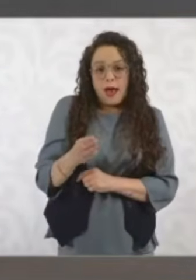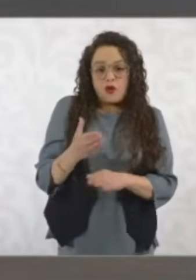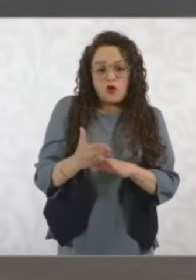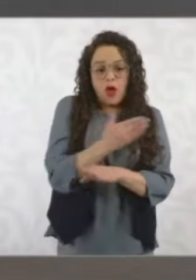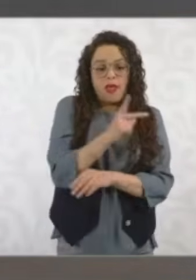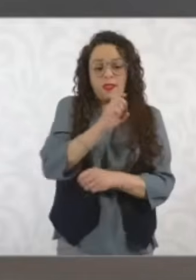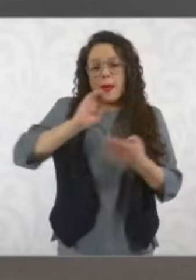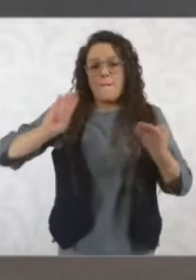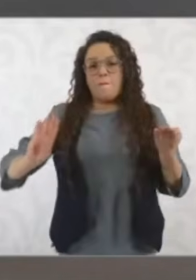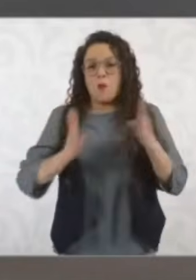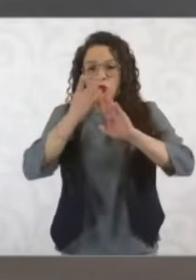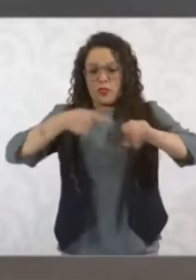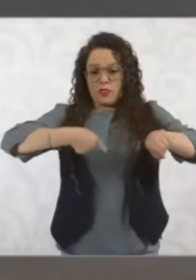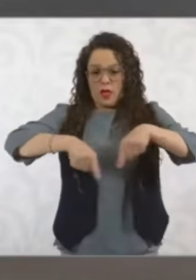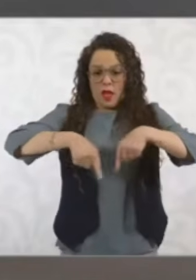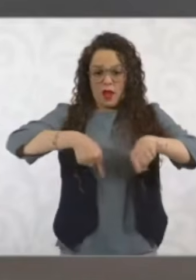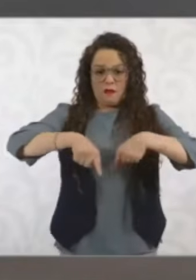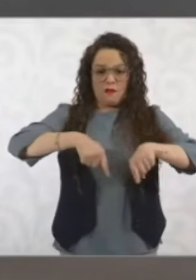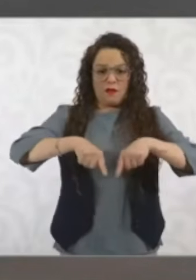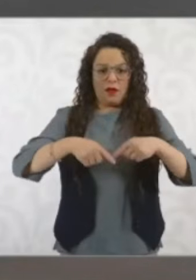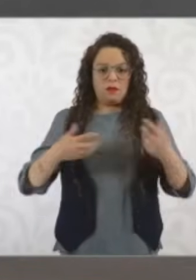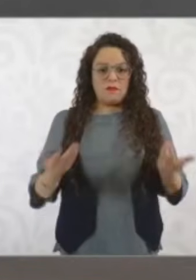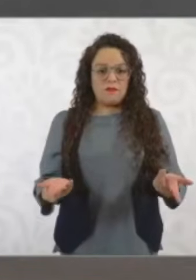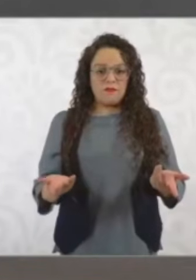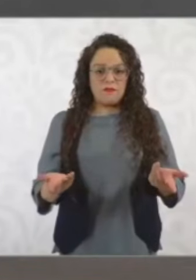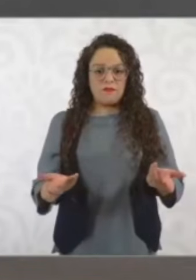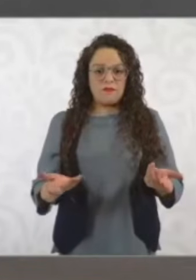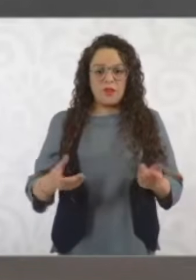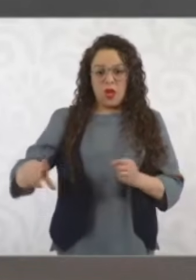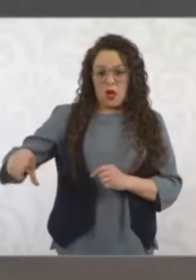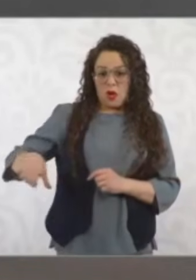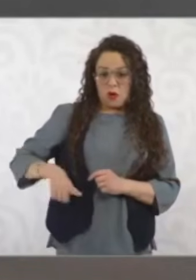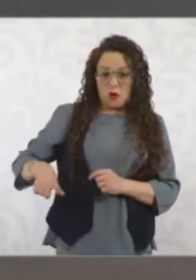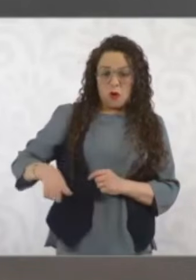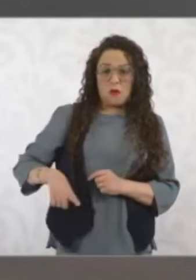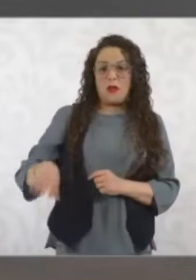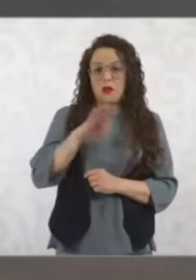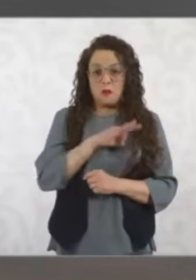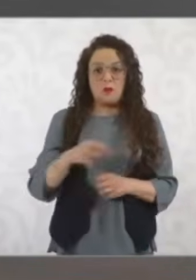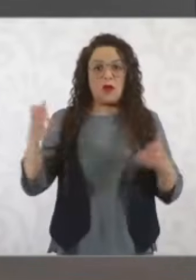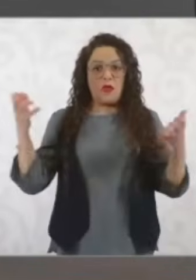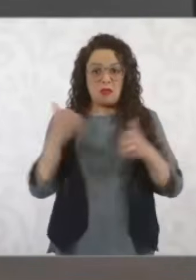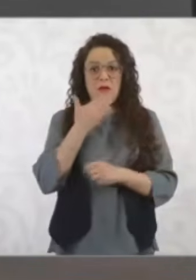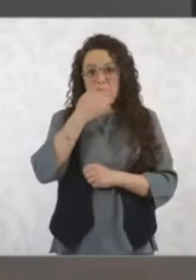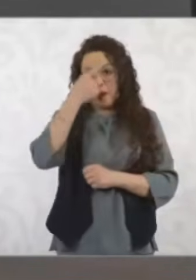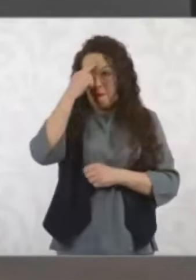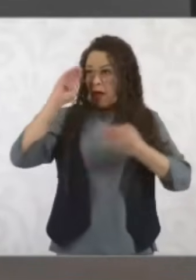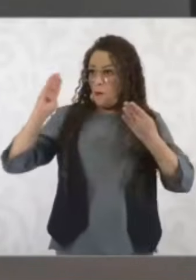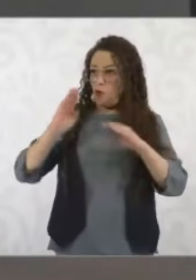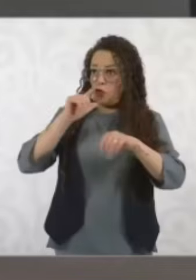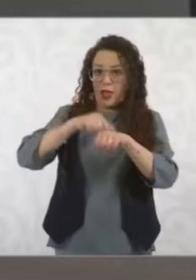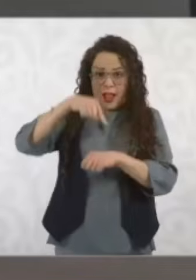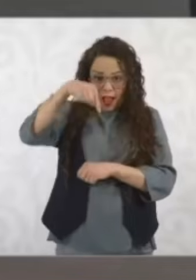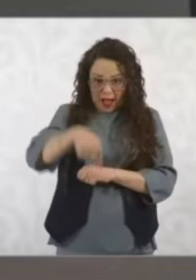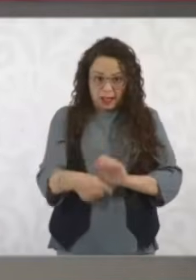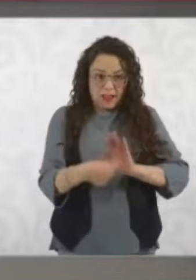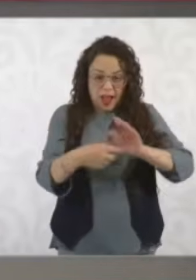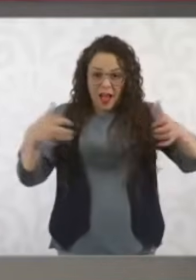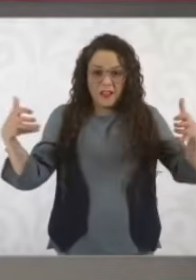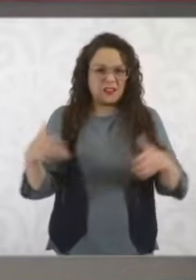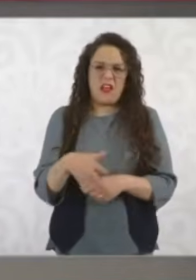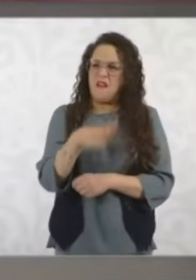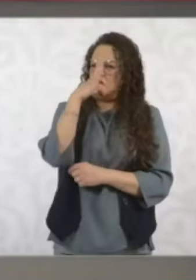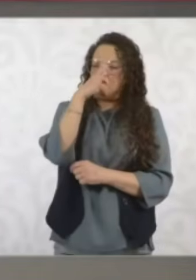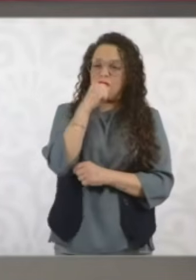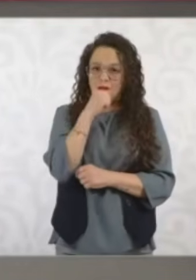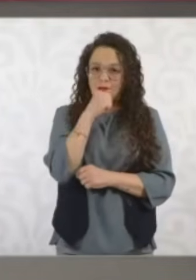Mundial, el desgobierno, no hay condiciones para que México organice el Mundial, lo vimos en este programa. El